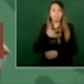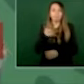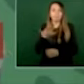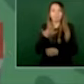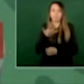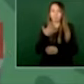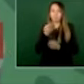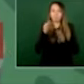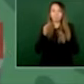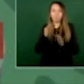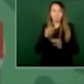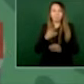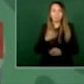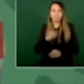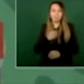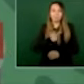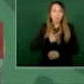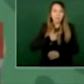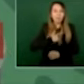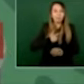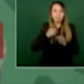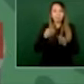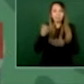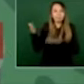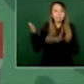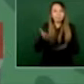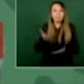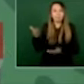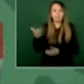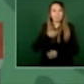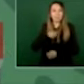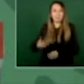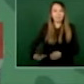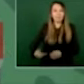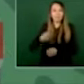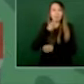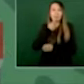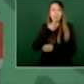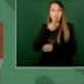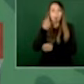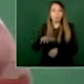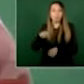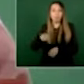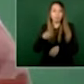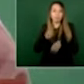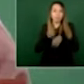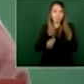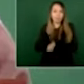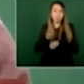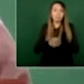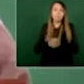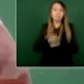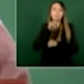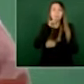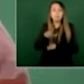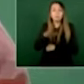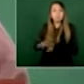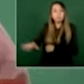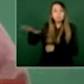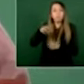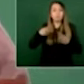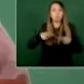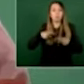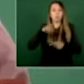o saca el tema de la casa gris de su hijo mayor, del primogénito, está tratando